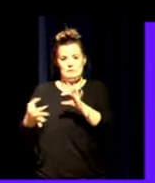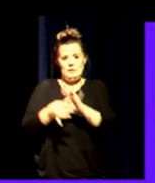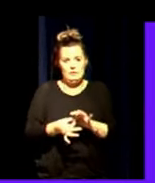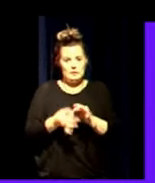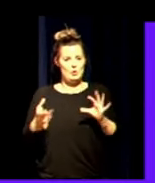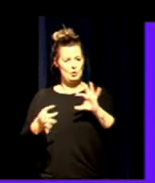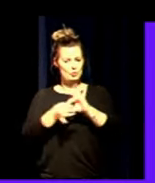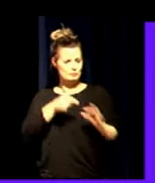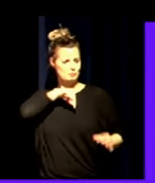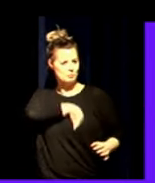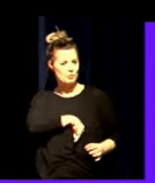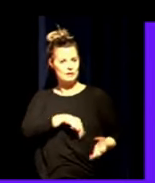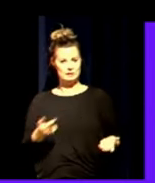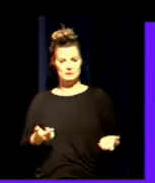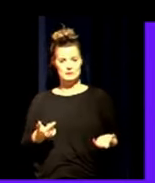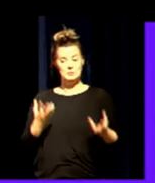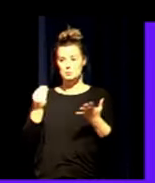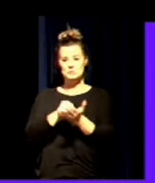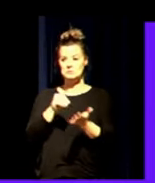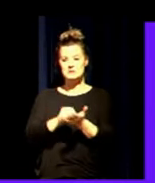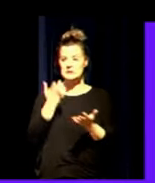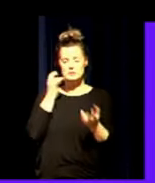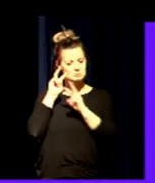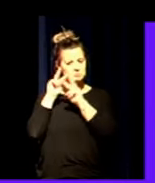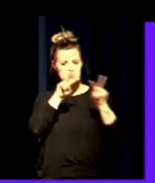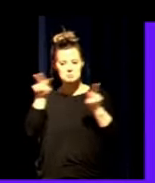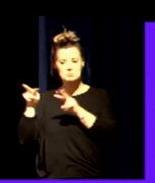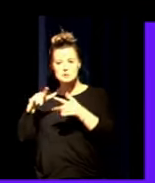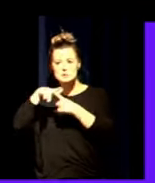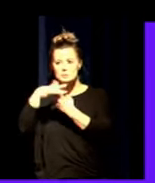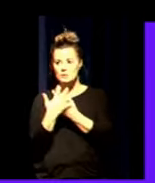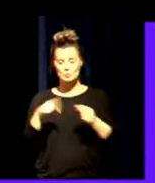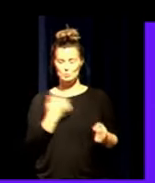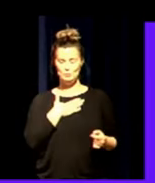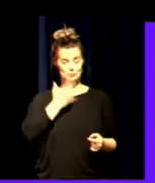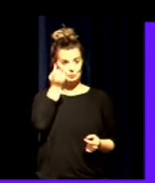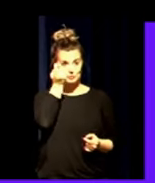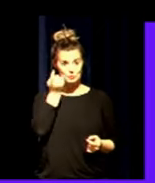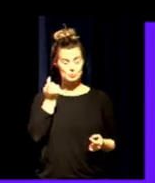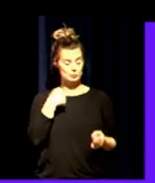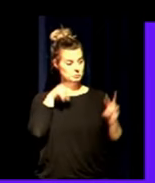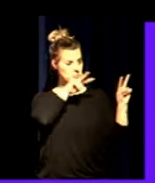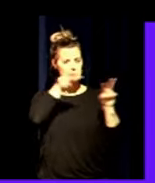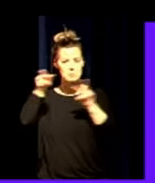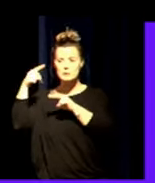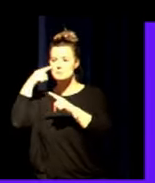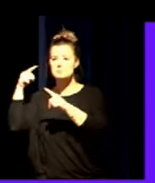muchas ocasiones, cuando contemplamos lo que sucede, cuando nuestros alumnos y nuestras alumnas contemplan lo que